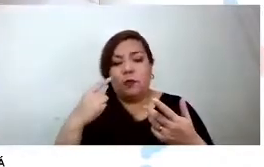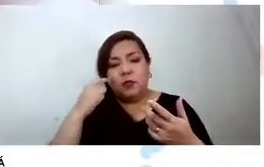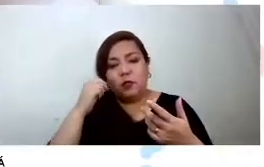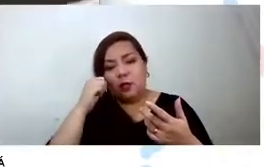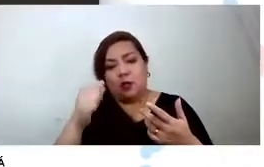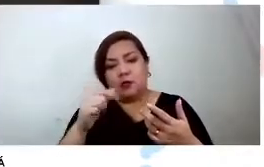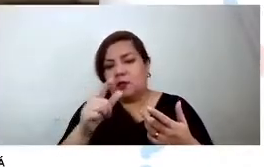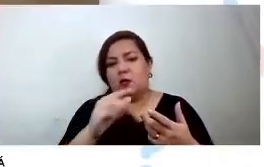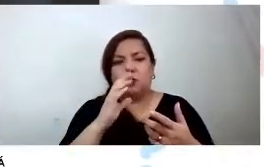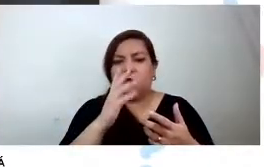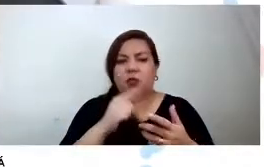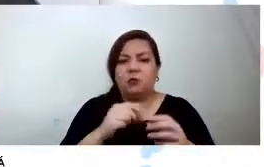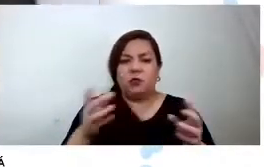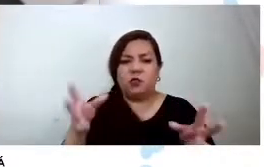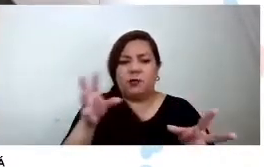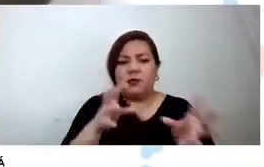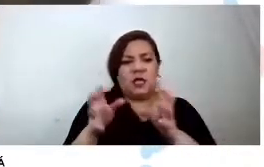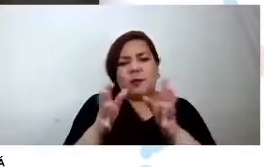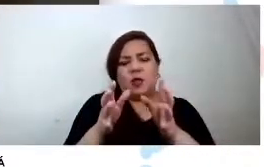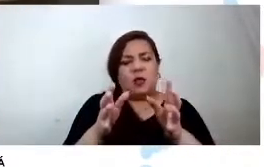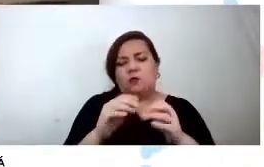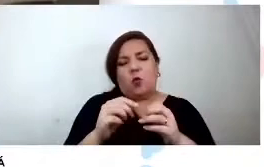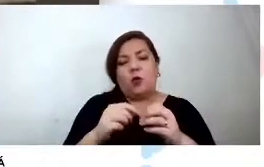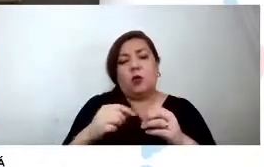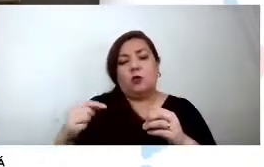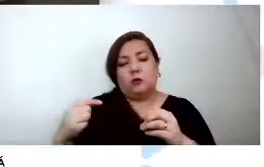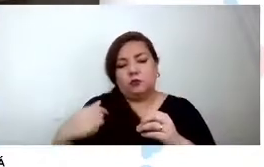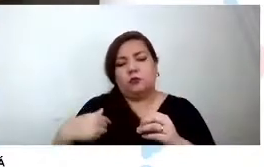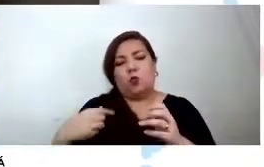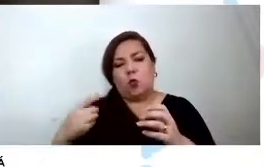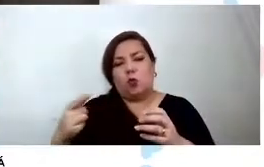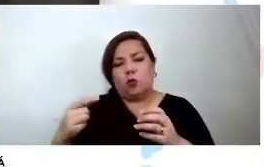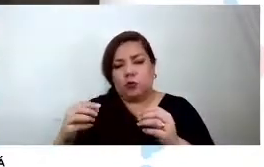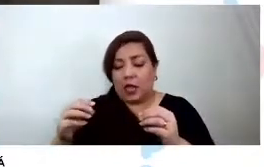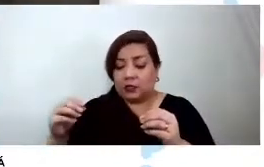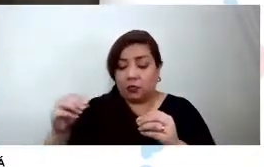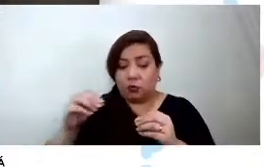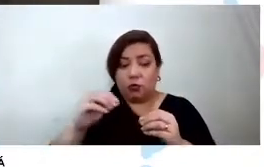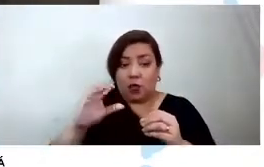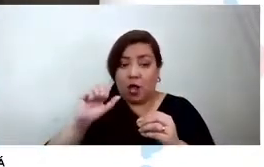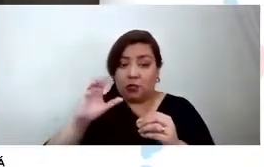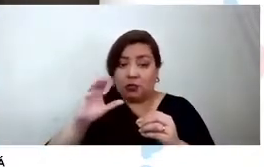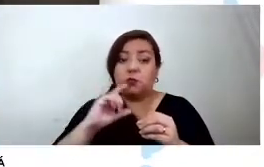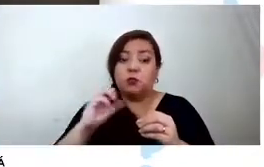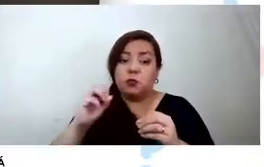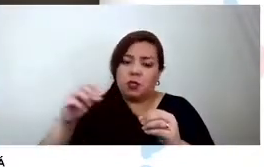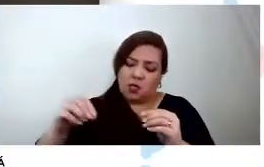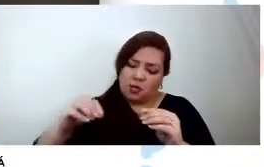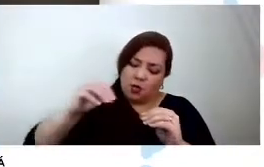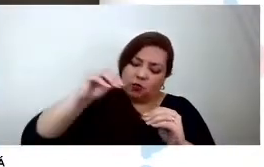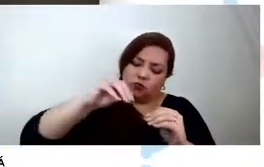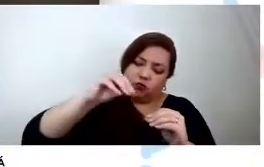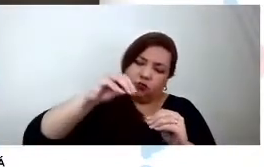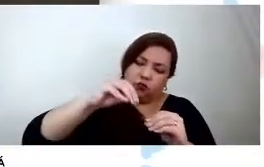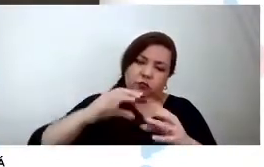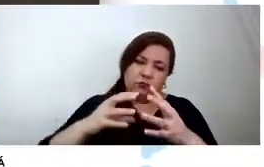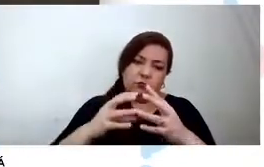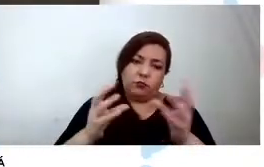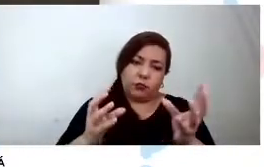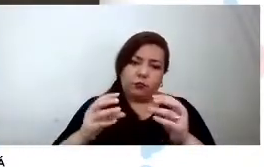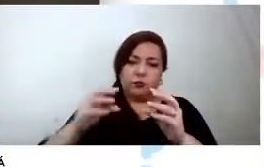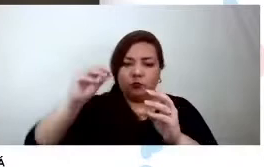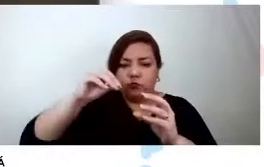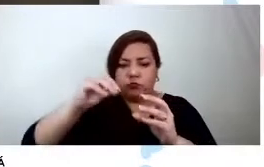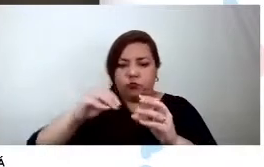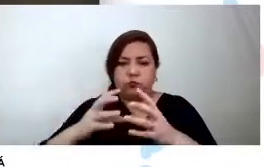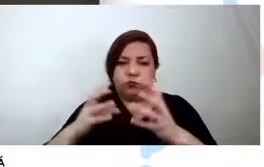tener esta pieza armada, nosotros con la acetona, nosotros podemos retirarlo y ya no